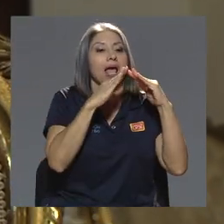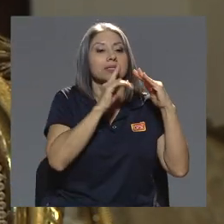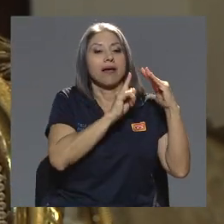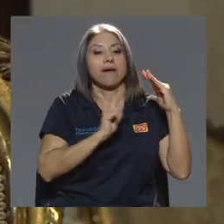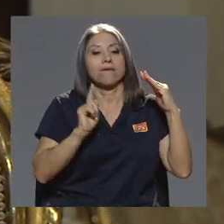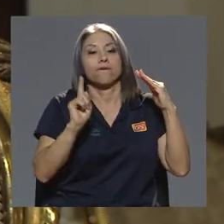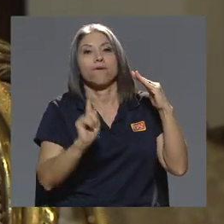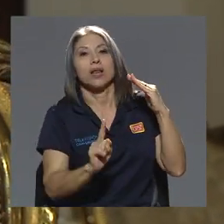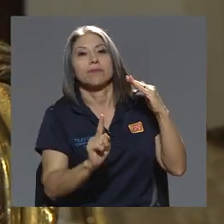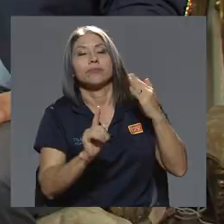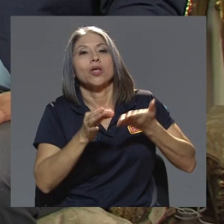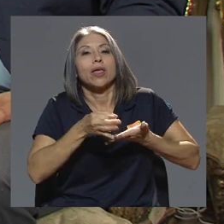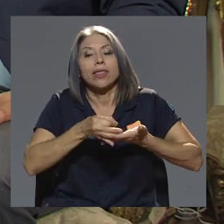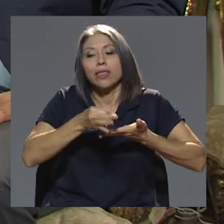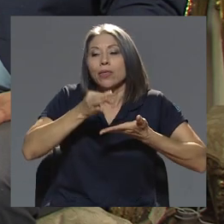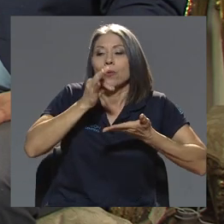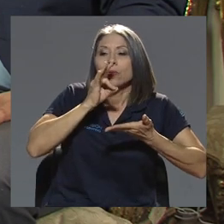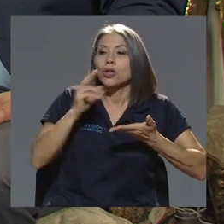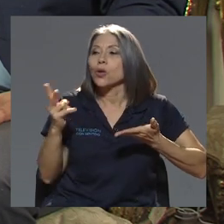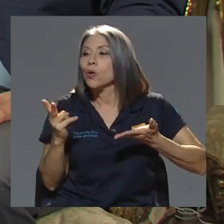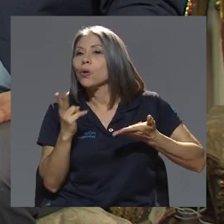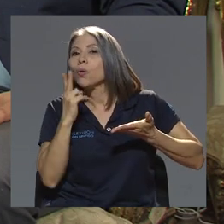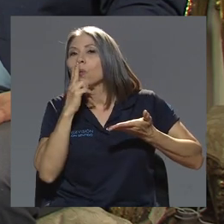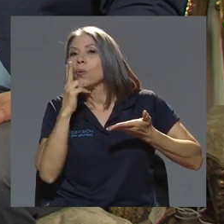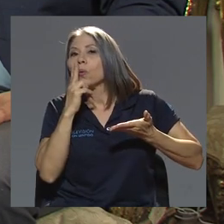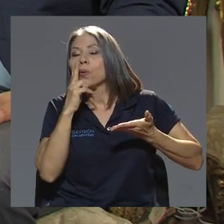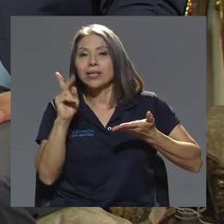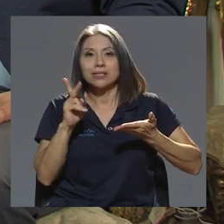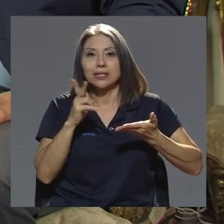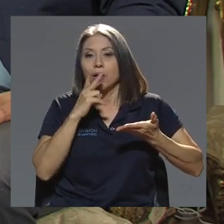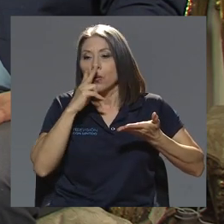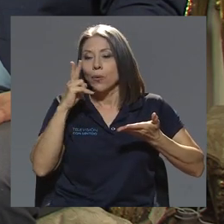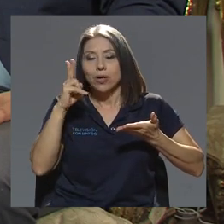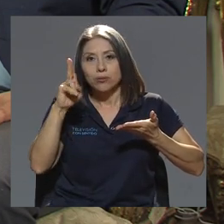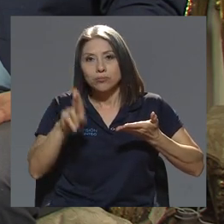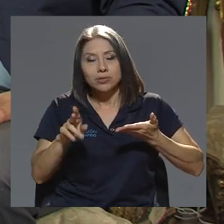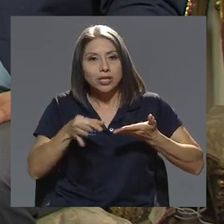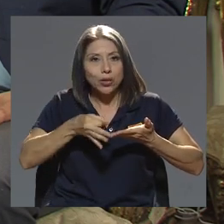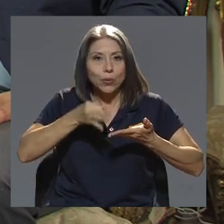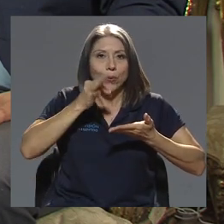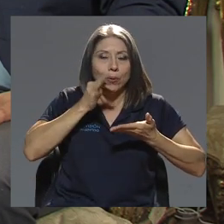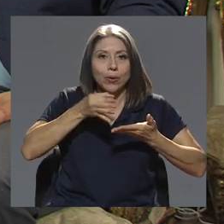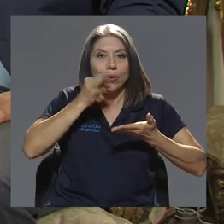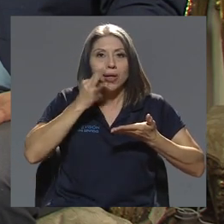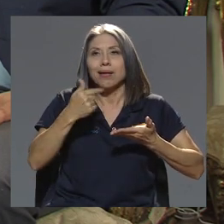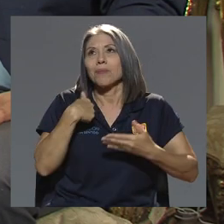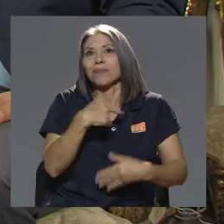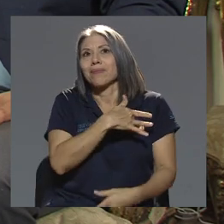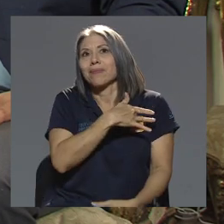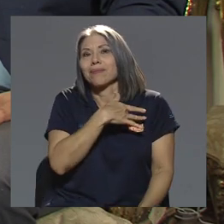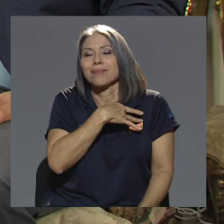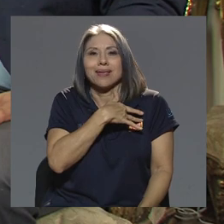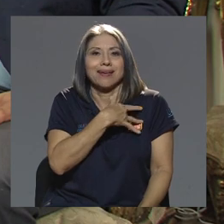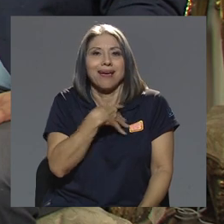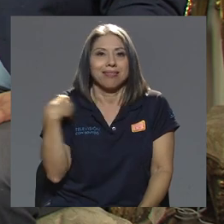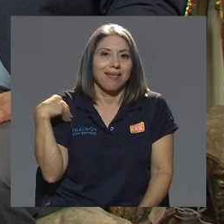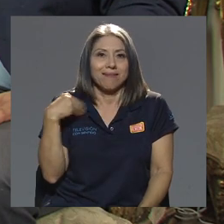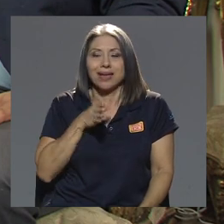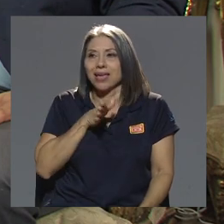cigarro. Y terminaba un cigarro y conectaba el con el otro, ¿verdad? Y me encantaba ir a platicar con él